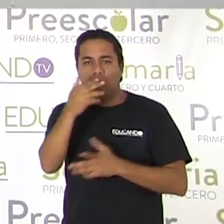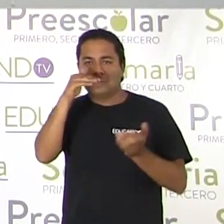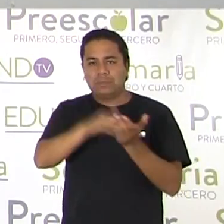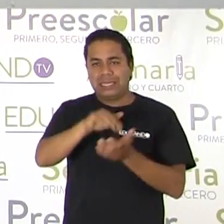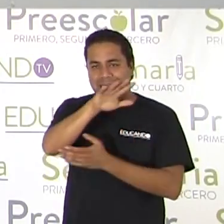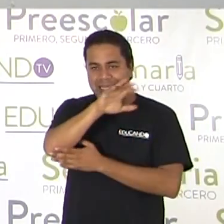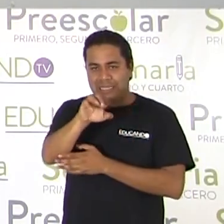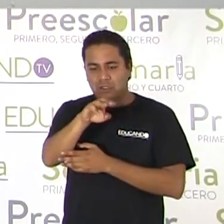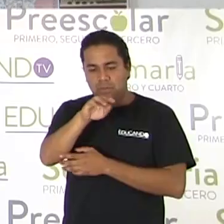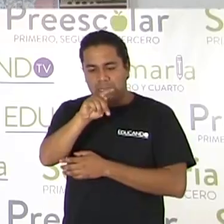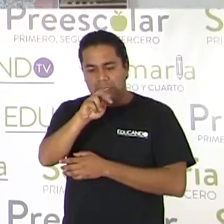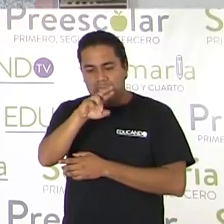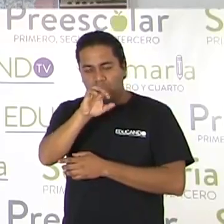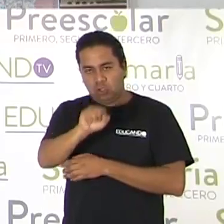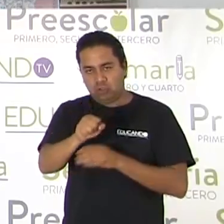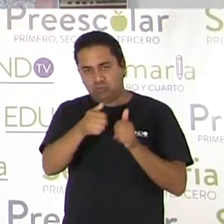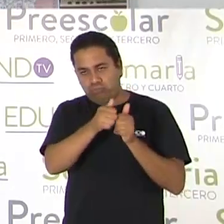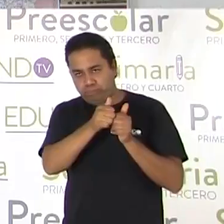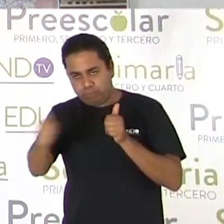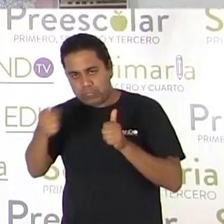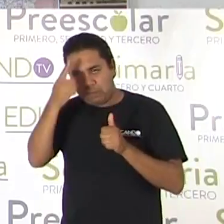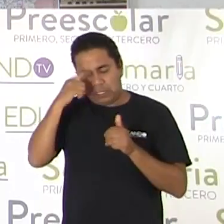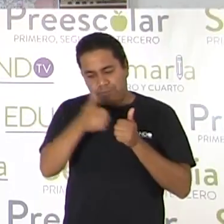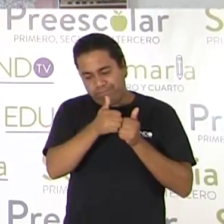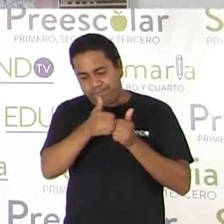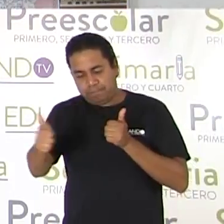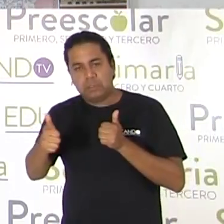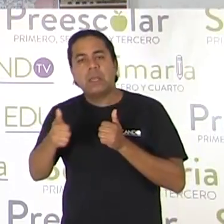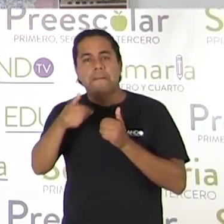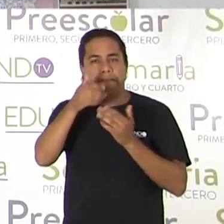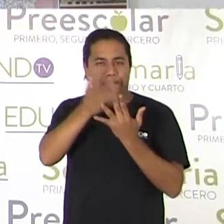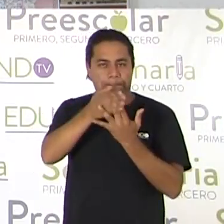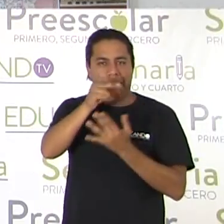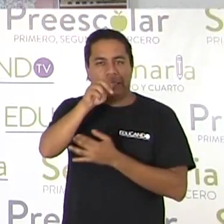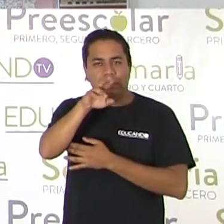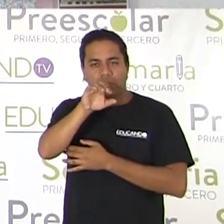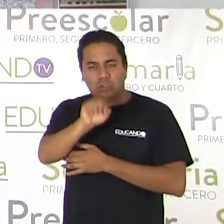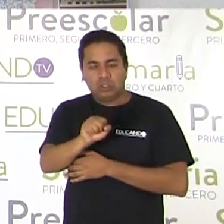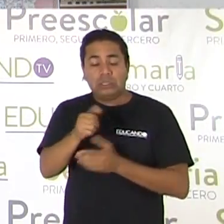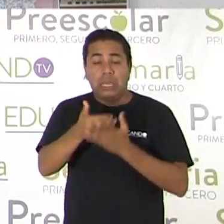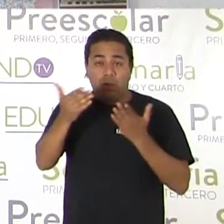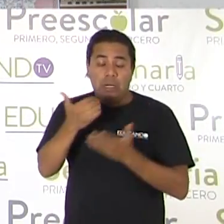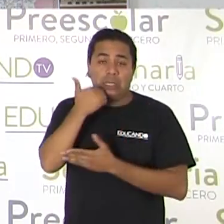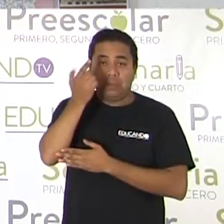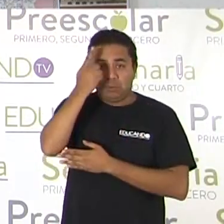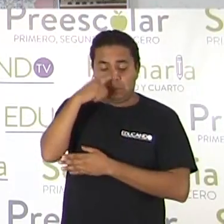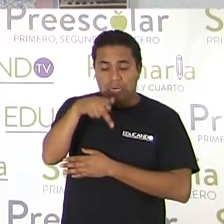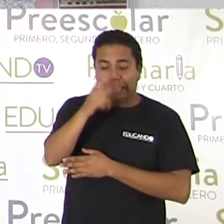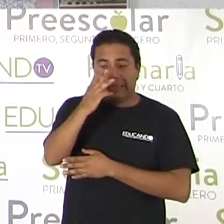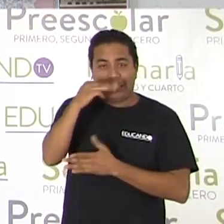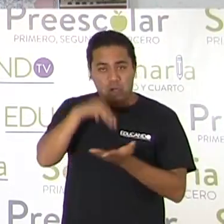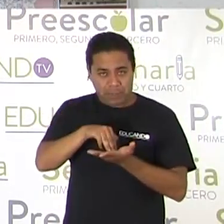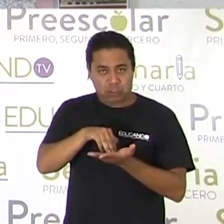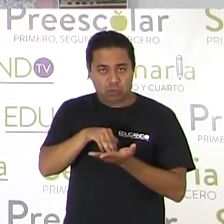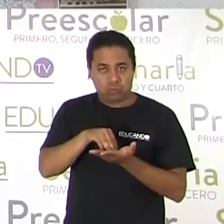32,500 metros en distancia, en metros. Ahora, si lo queremos calcular en kilómetros, pues también